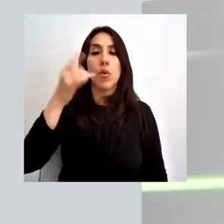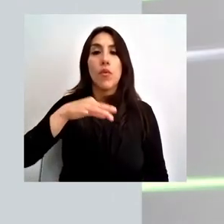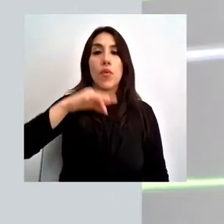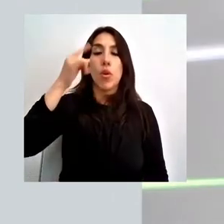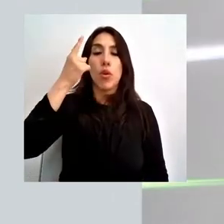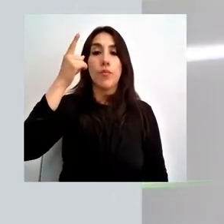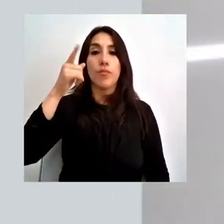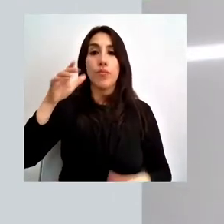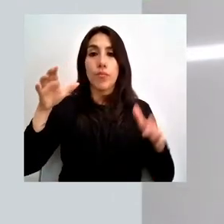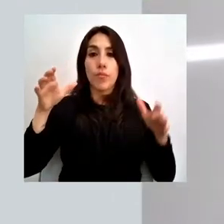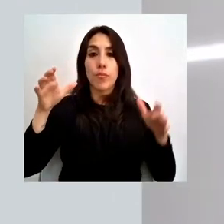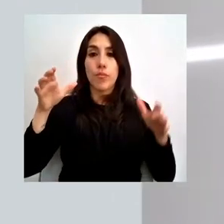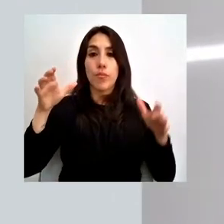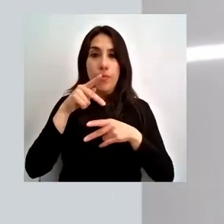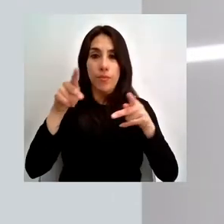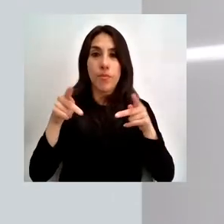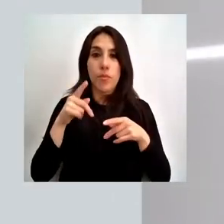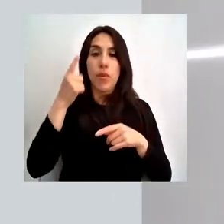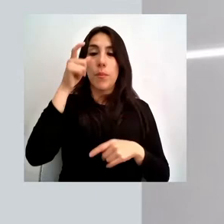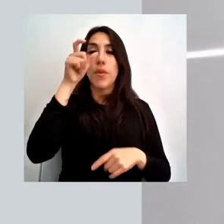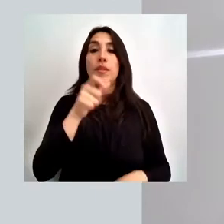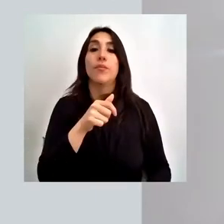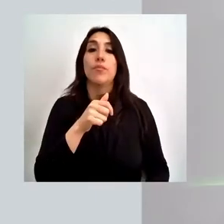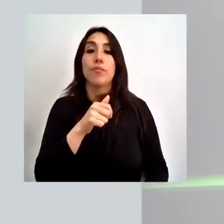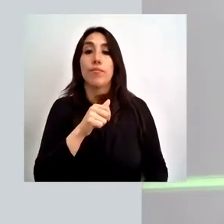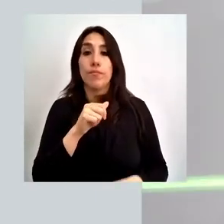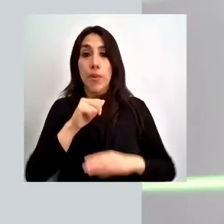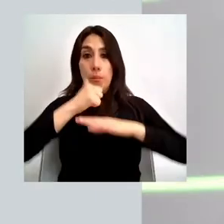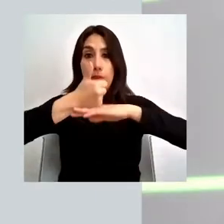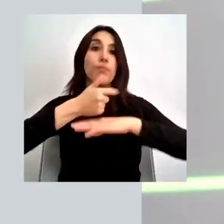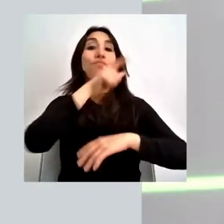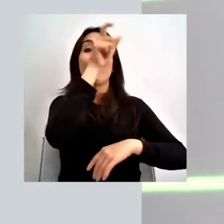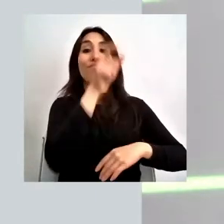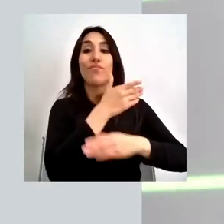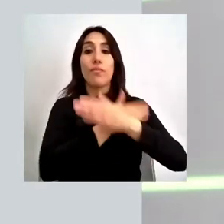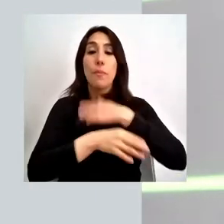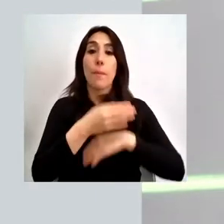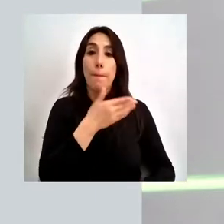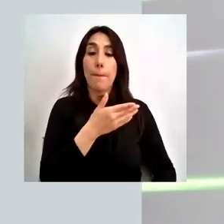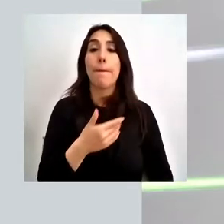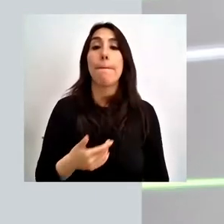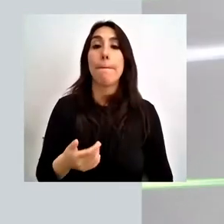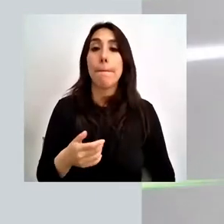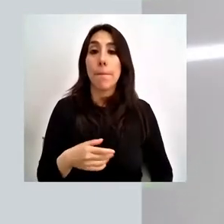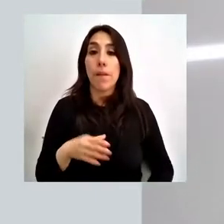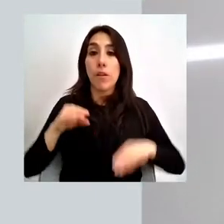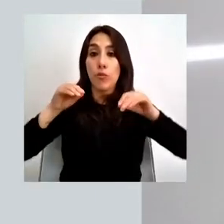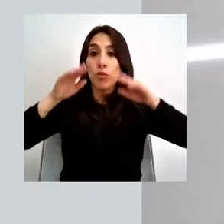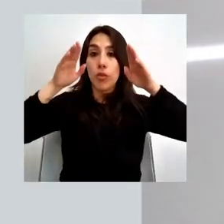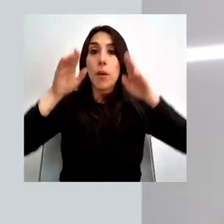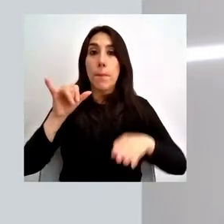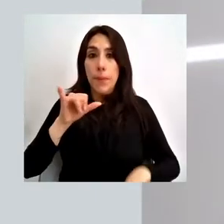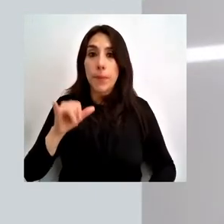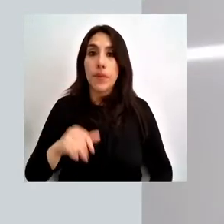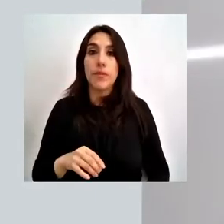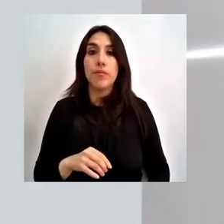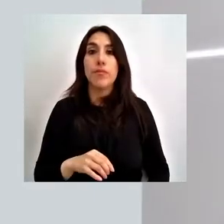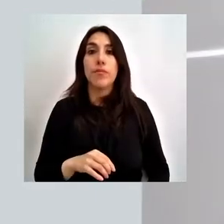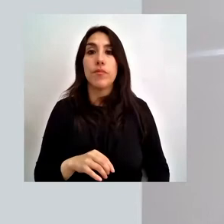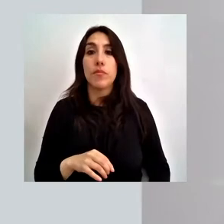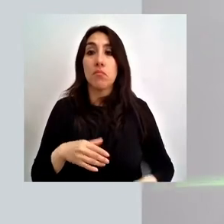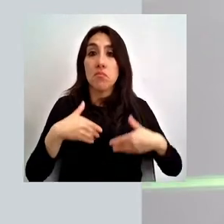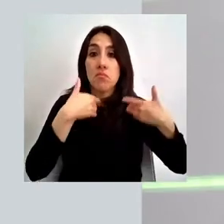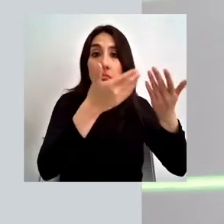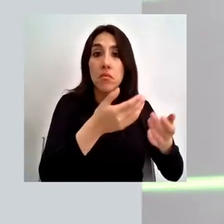asesora externa del consejo mundial de la discapacidad gsk asesora estratégica en